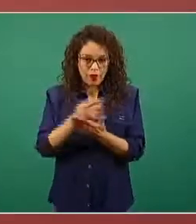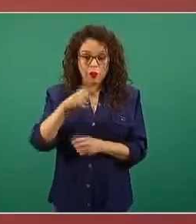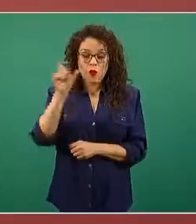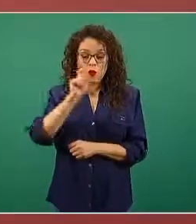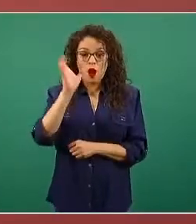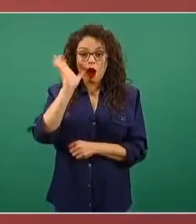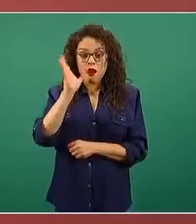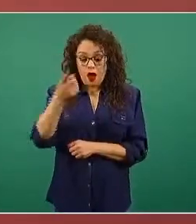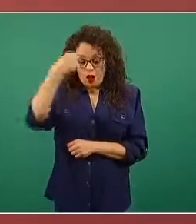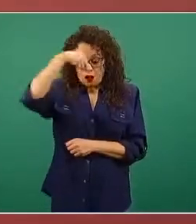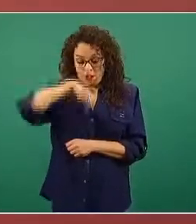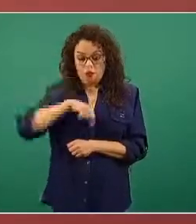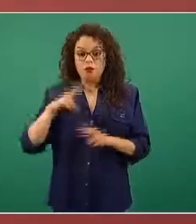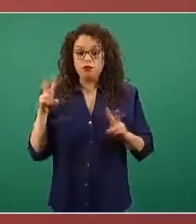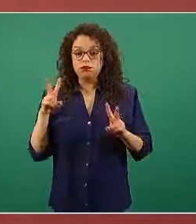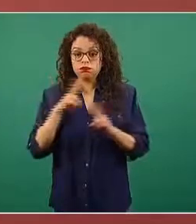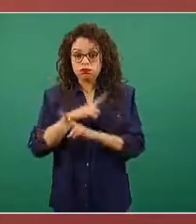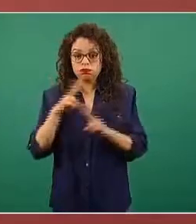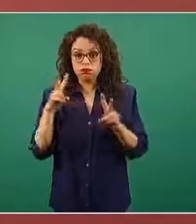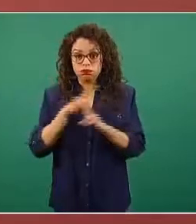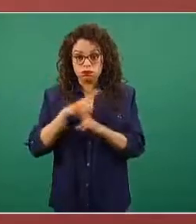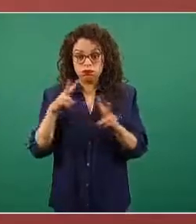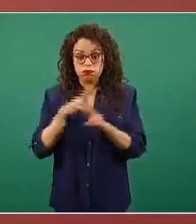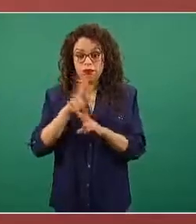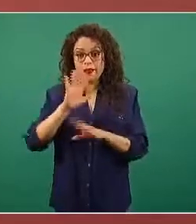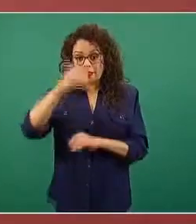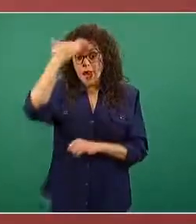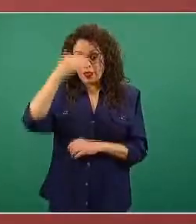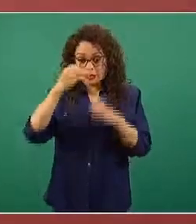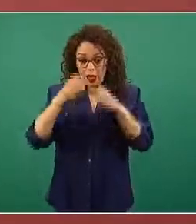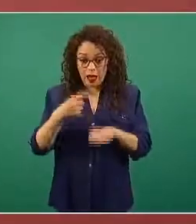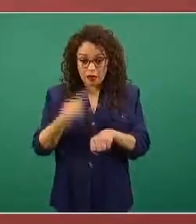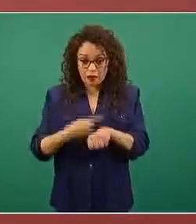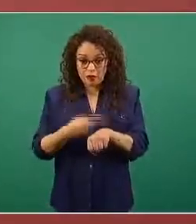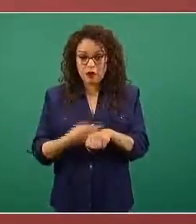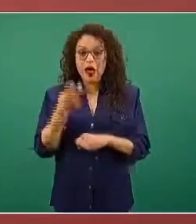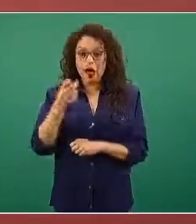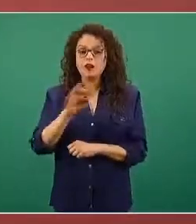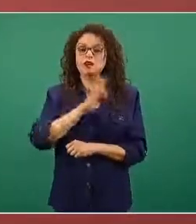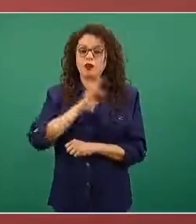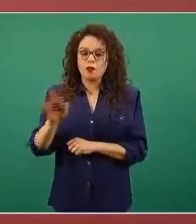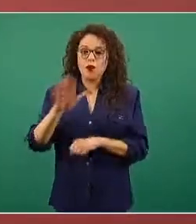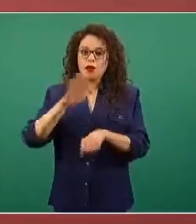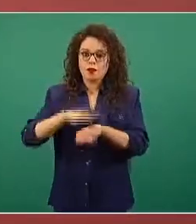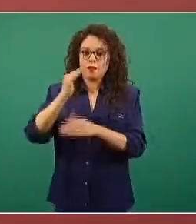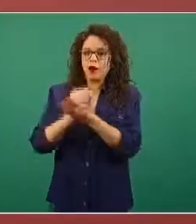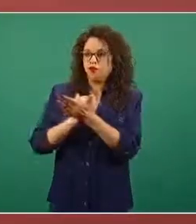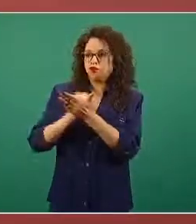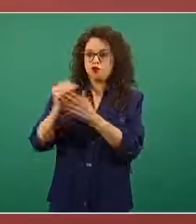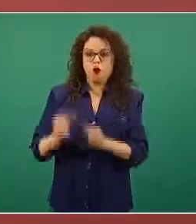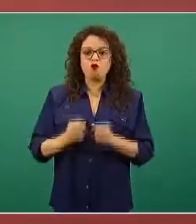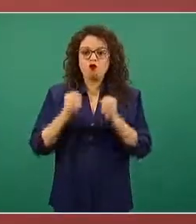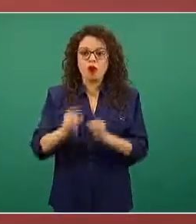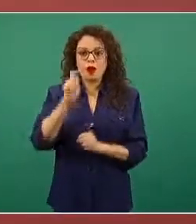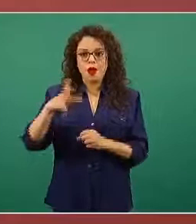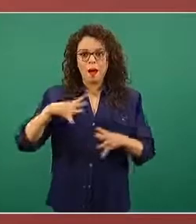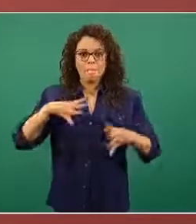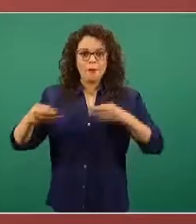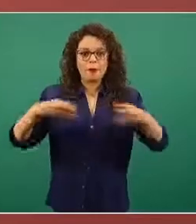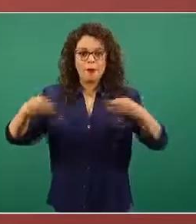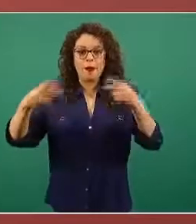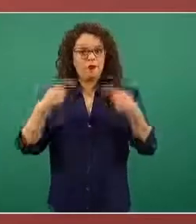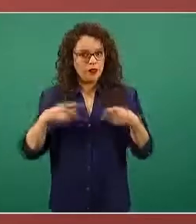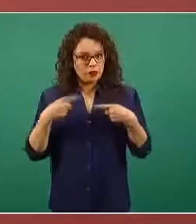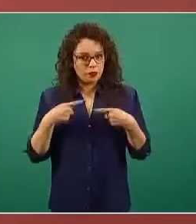de la persona que finalmente se conoce enferma, entonces empieza a aumentar la capacidad contagiante. Posteriormente inician